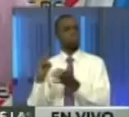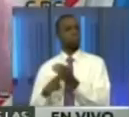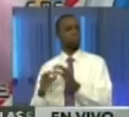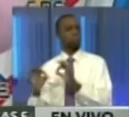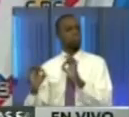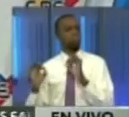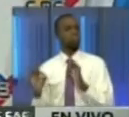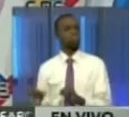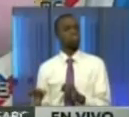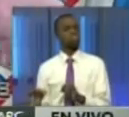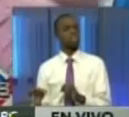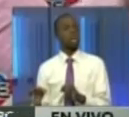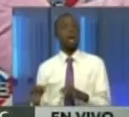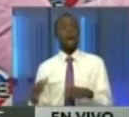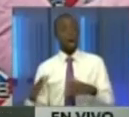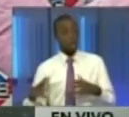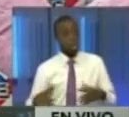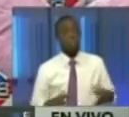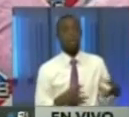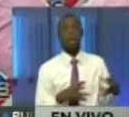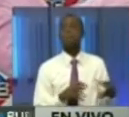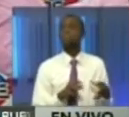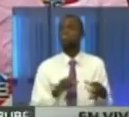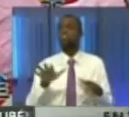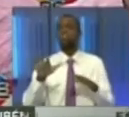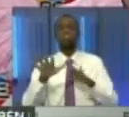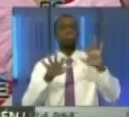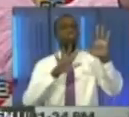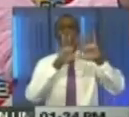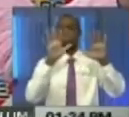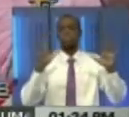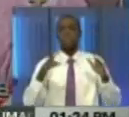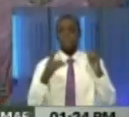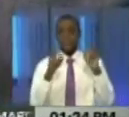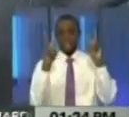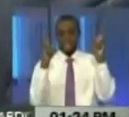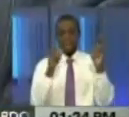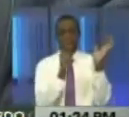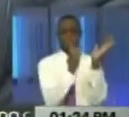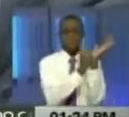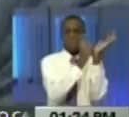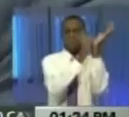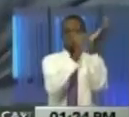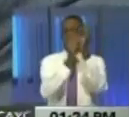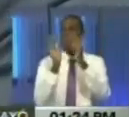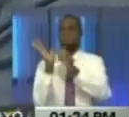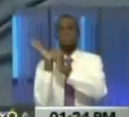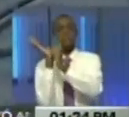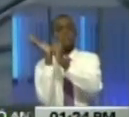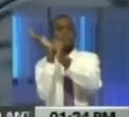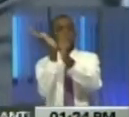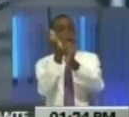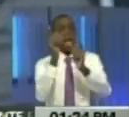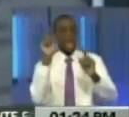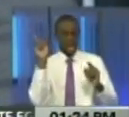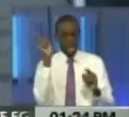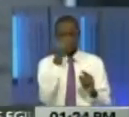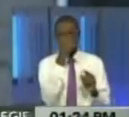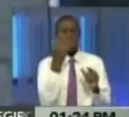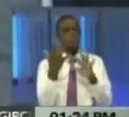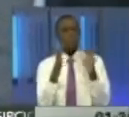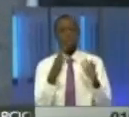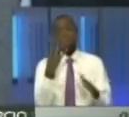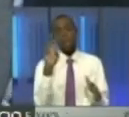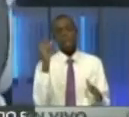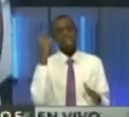las cuadrillas que desplegamos en todo el país para las antenas satelitales no se lleva menos de 40 días.